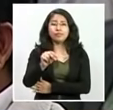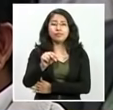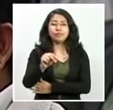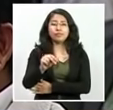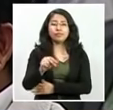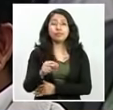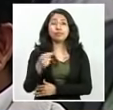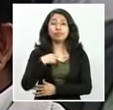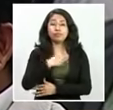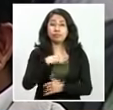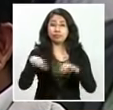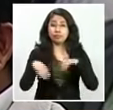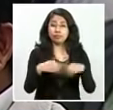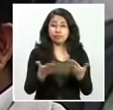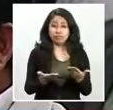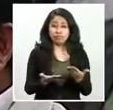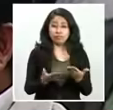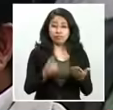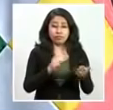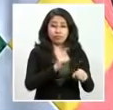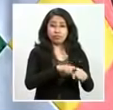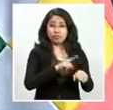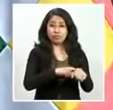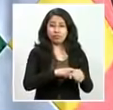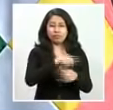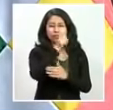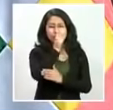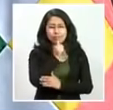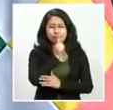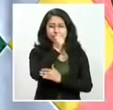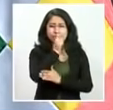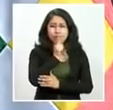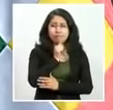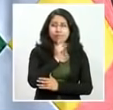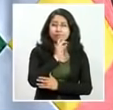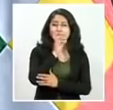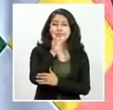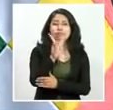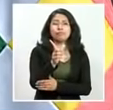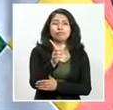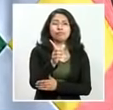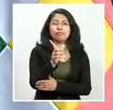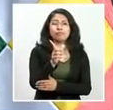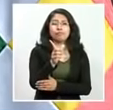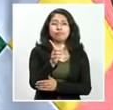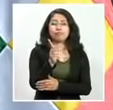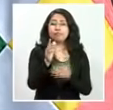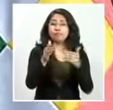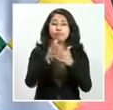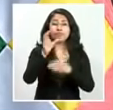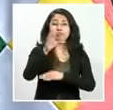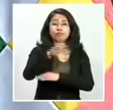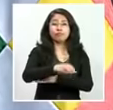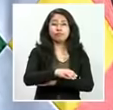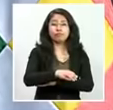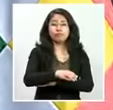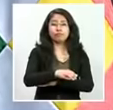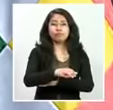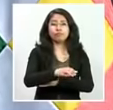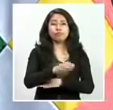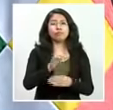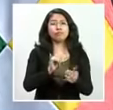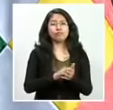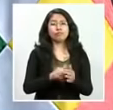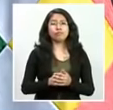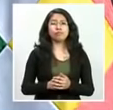Y lo que hemos hecho en ese tiempo de resistencia real a la dictadura era algo que podía hacerlo